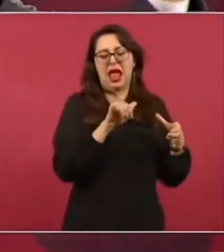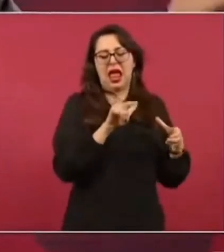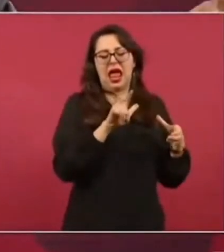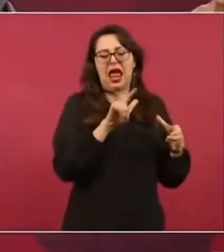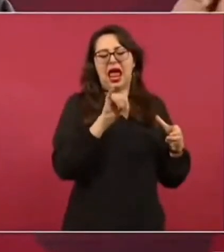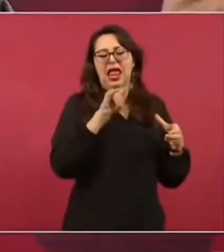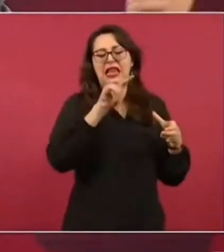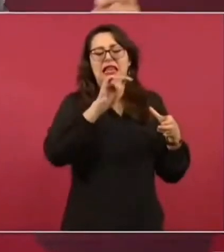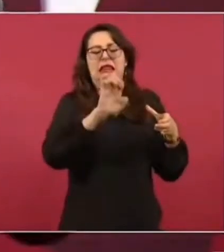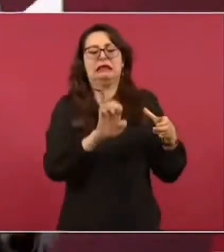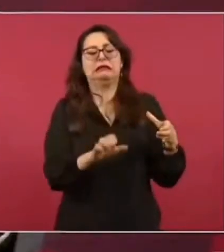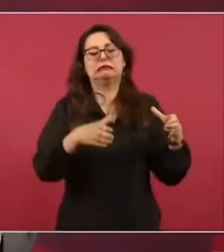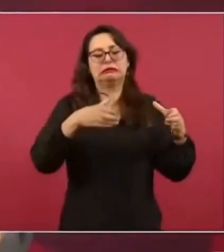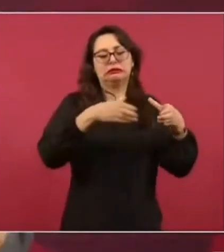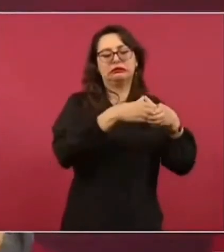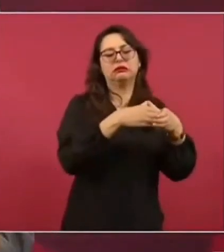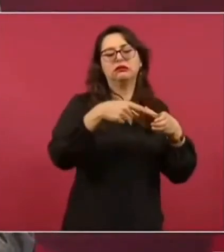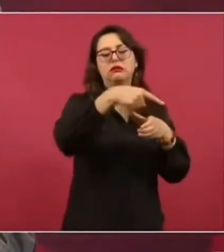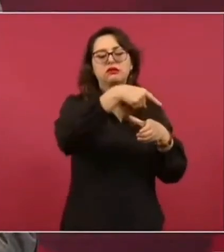círculo rojo.